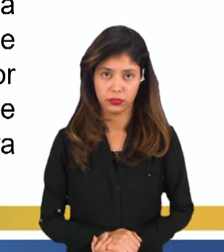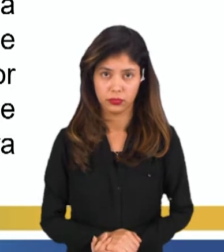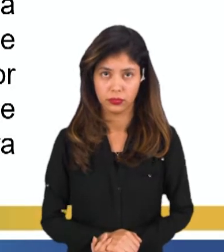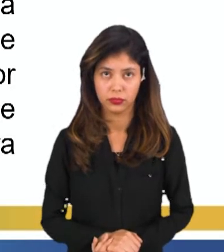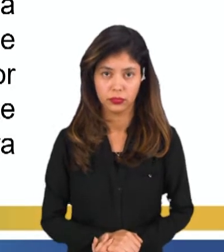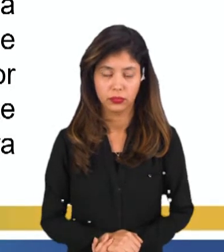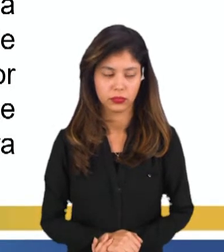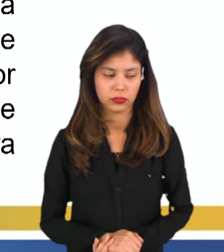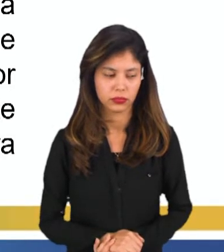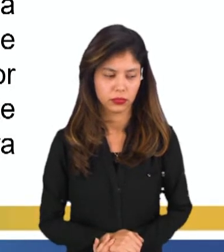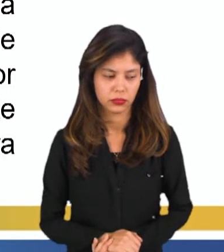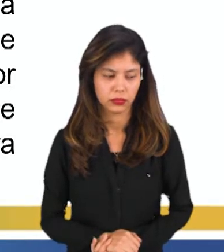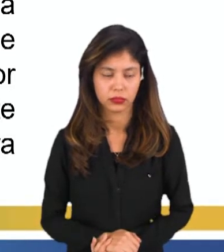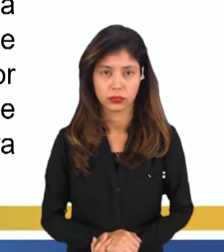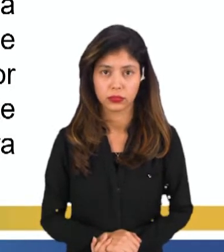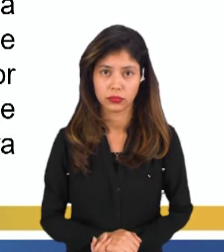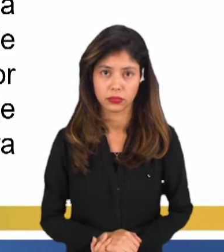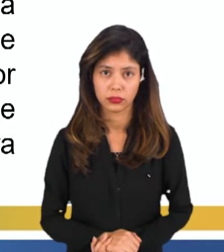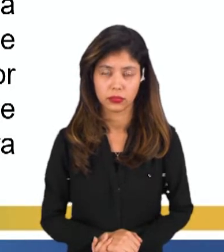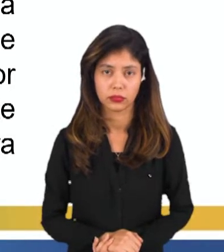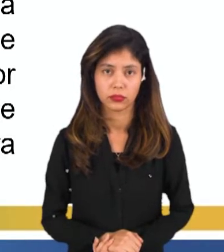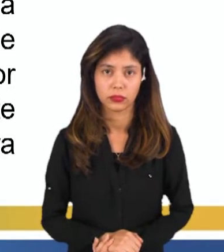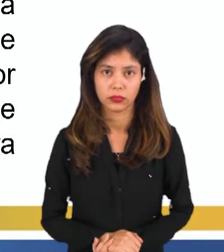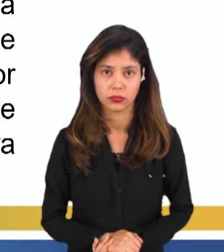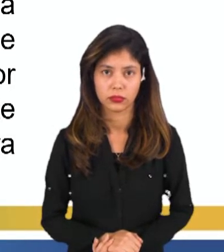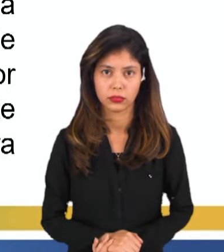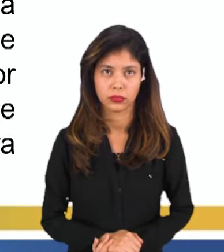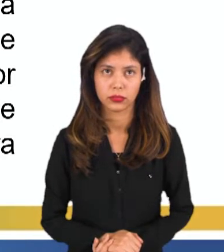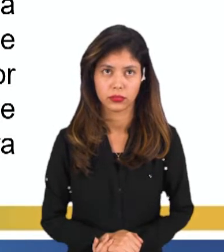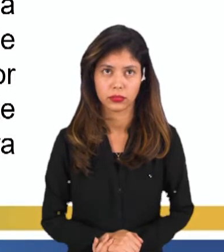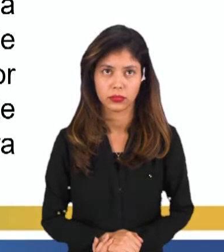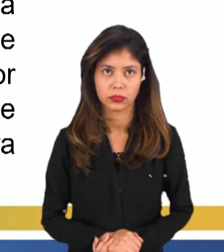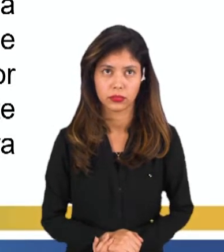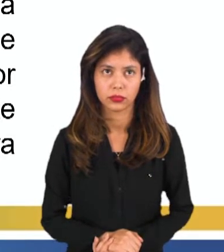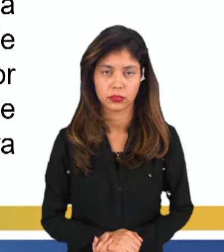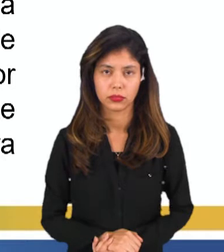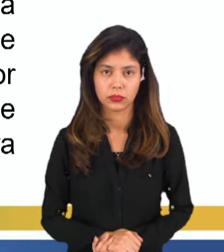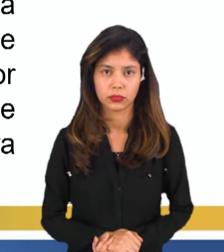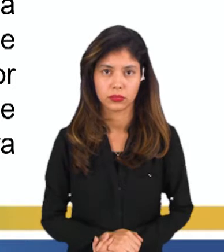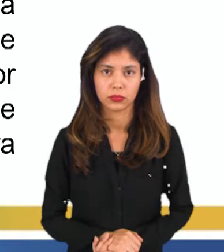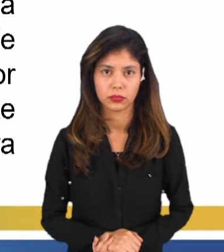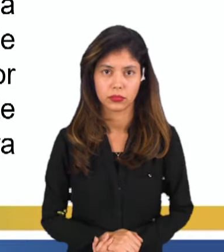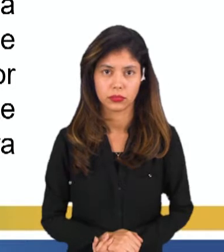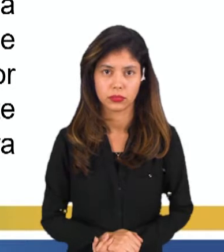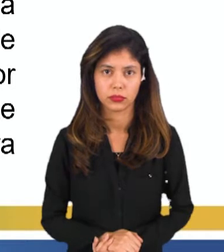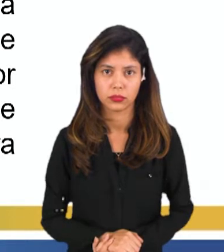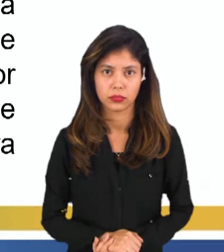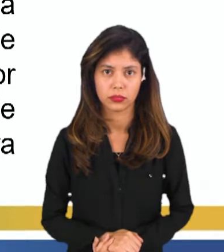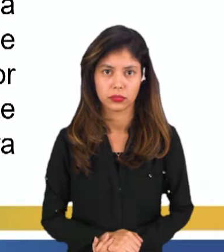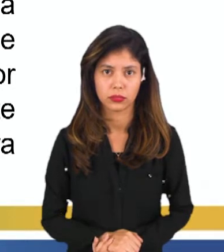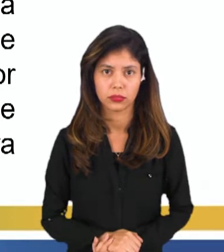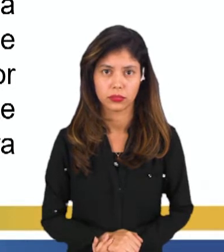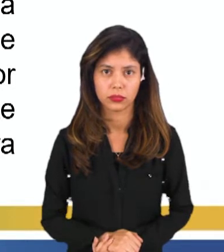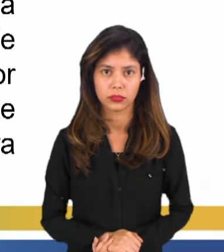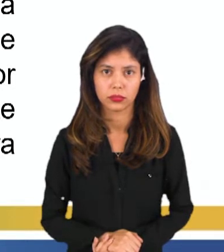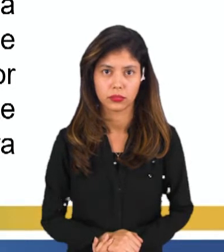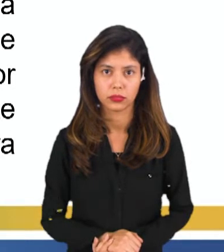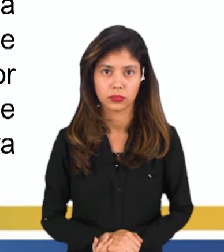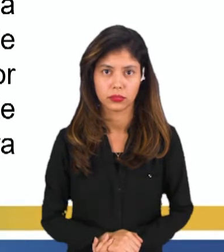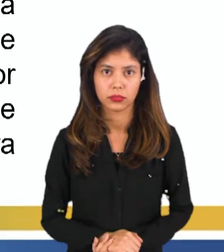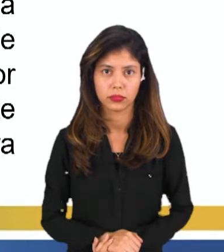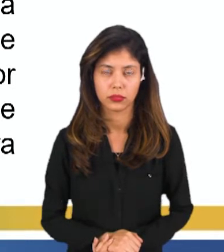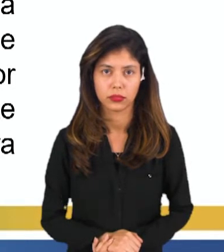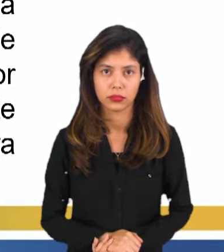Pablo Neruda. Se produjo a la edad de 17 años y fue una declaración de afinidad con el